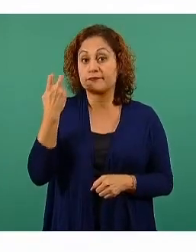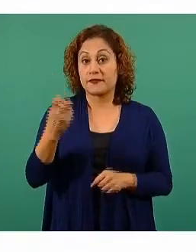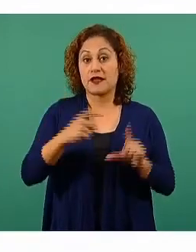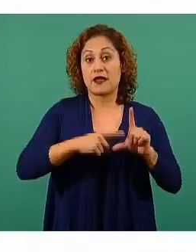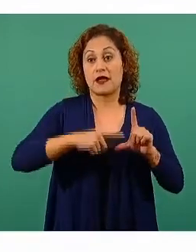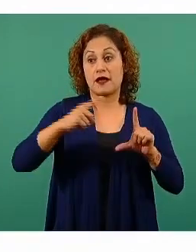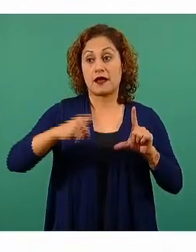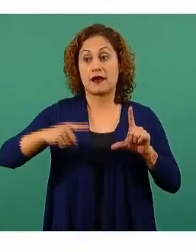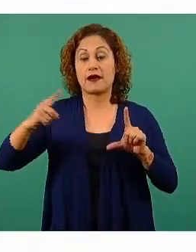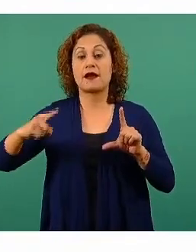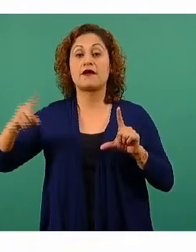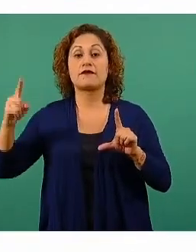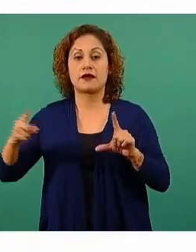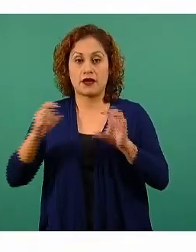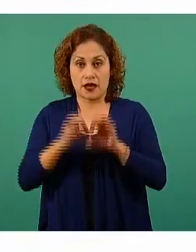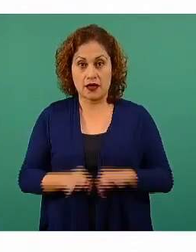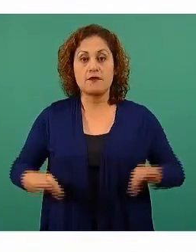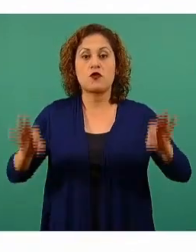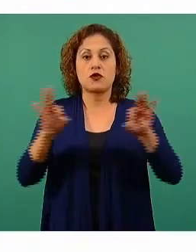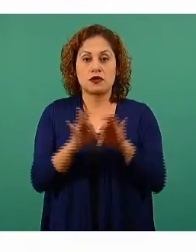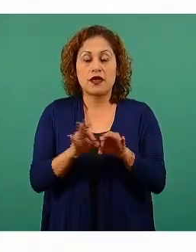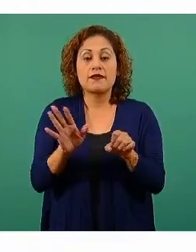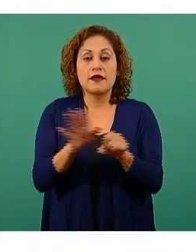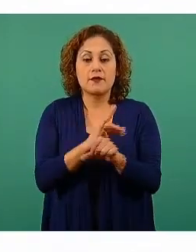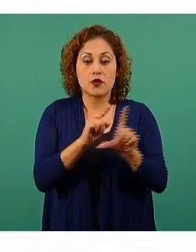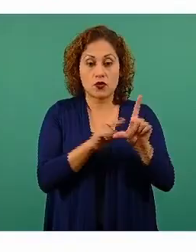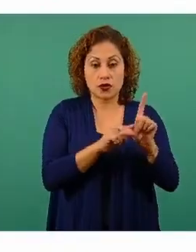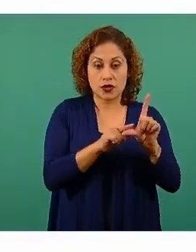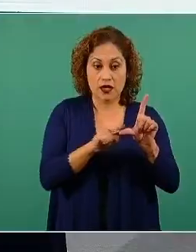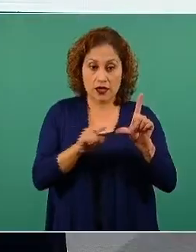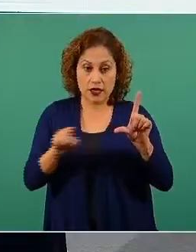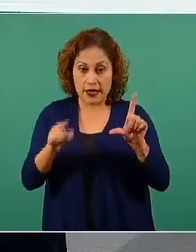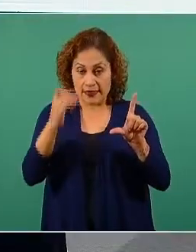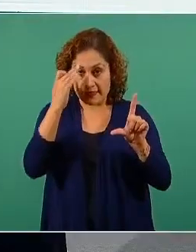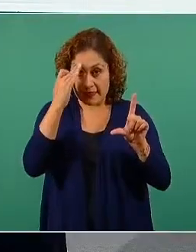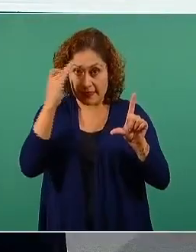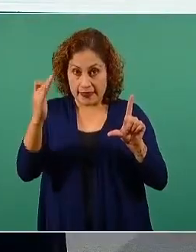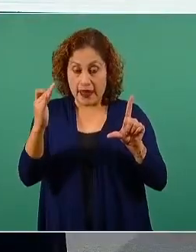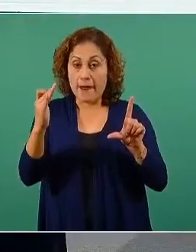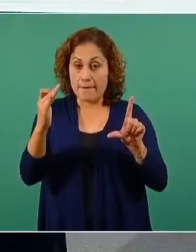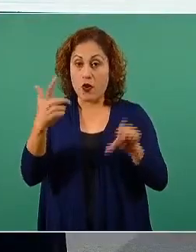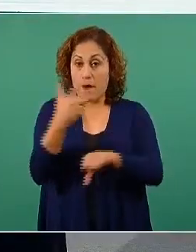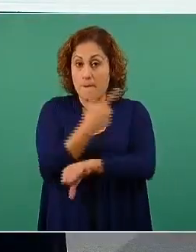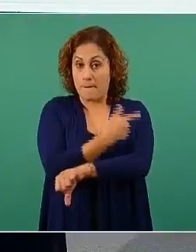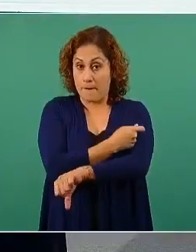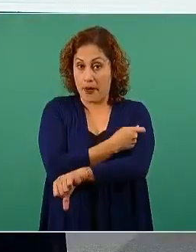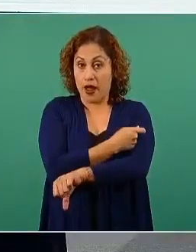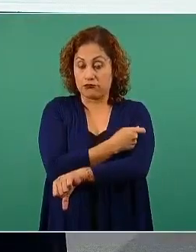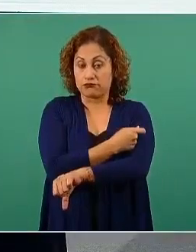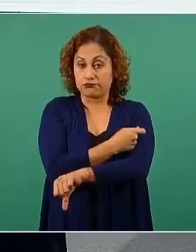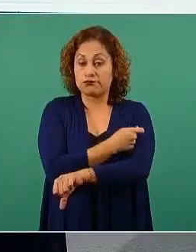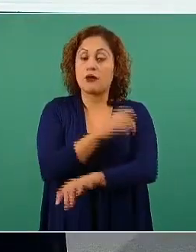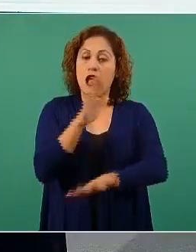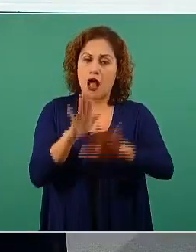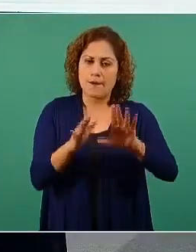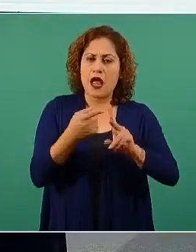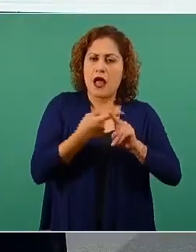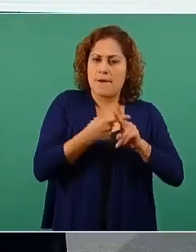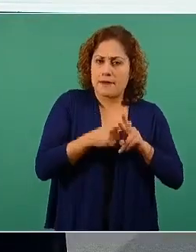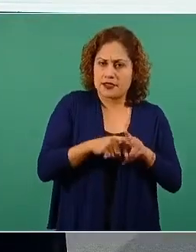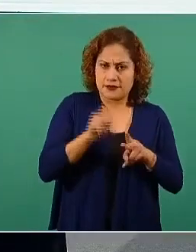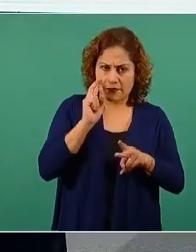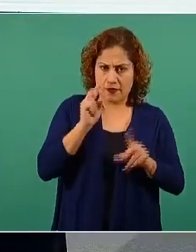velocímetro, lo que nos muestra es a qué velocidad estamos vacunando, inicialmente desde luego lenta, cuando fue la fase